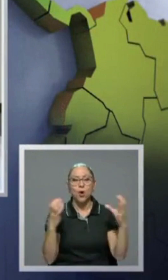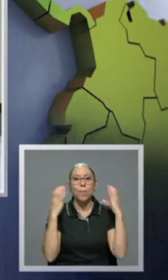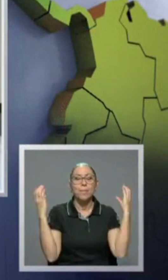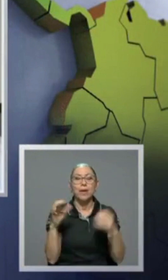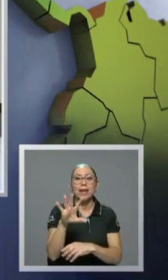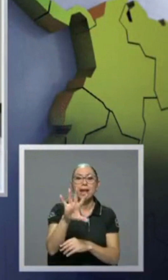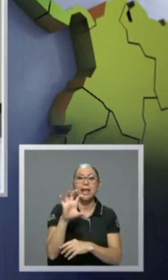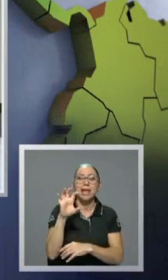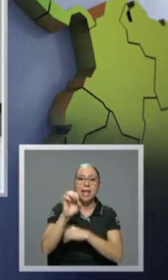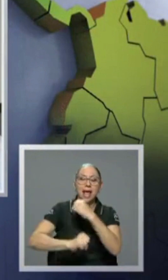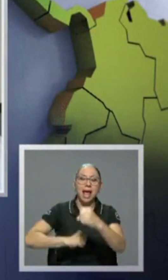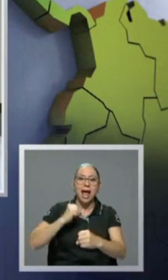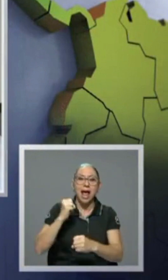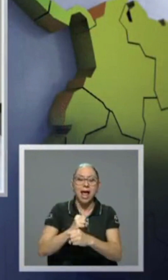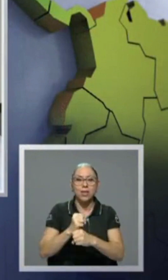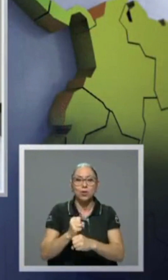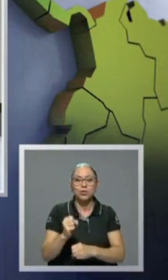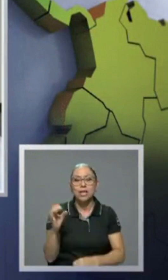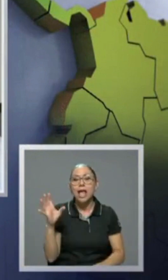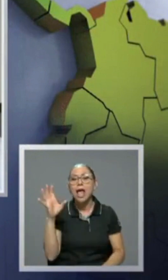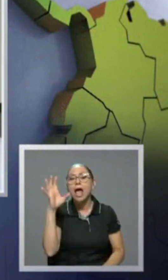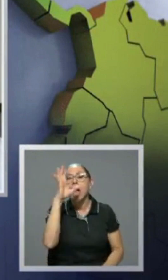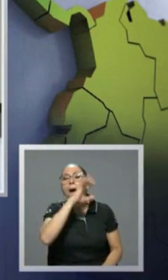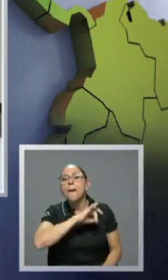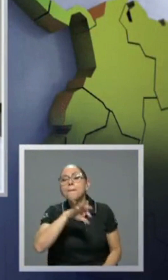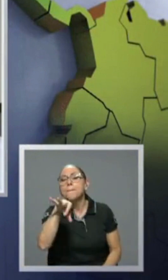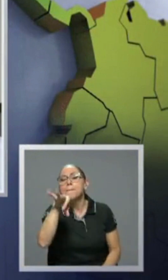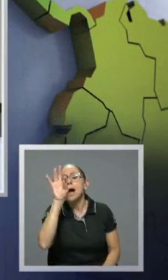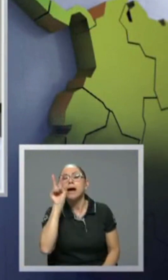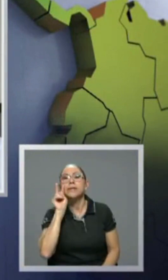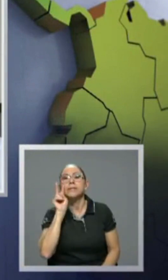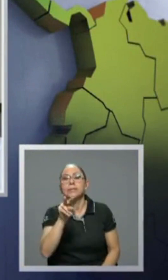del descubrimiento o avistamiento del Mar del Sur.